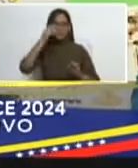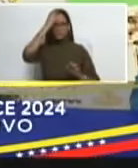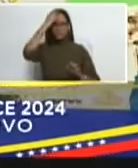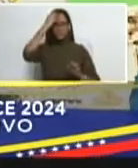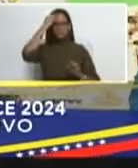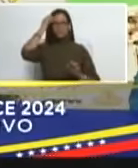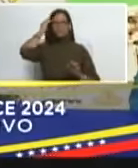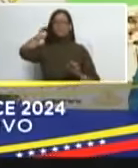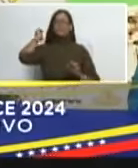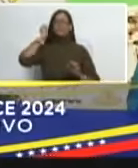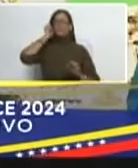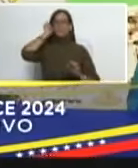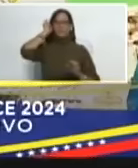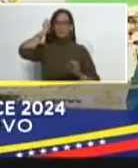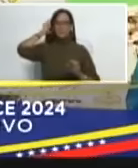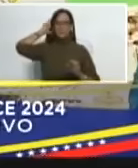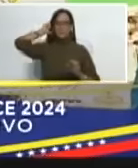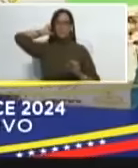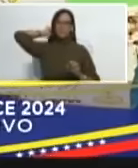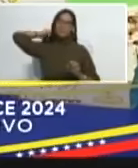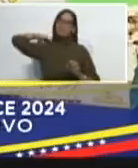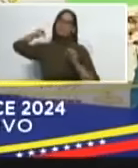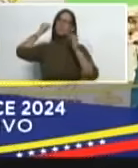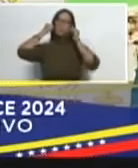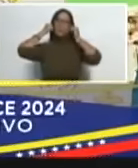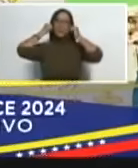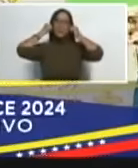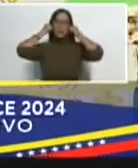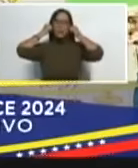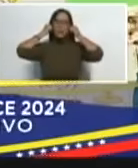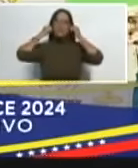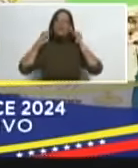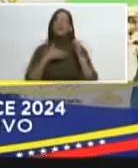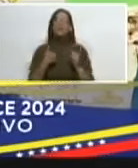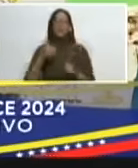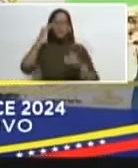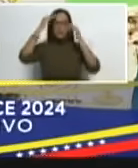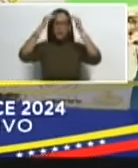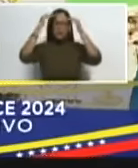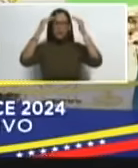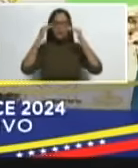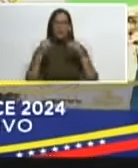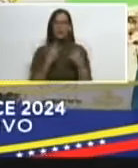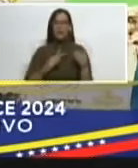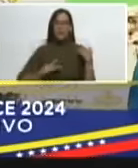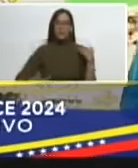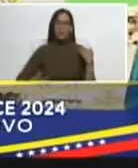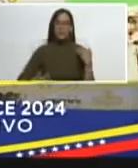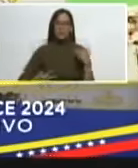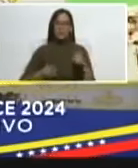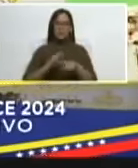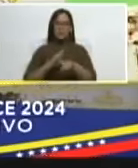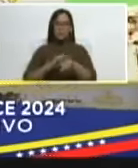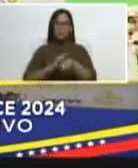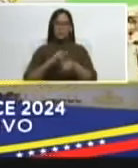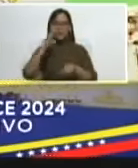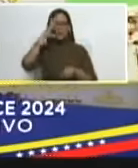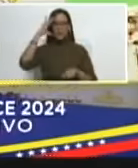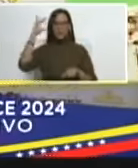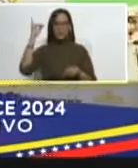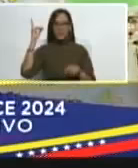Yo recordaba cuando bajaba ahora, quiero saludar a la vicepresidenta, doctora Delcy Eloína Rodríguez